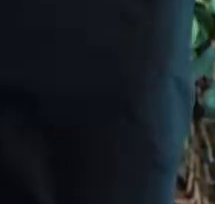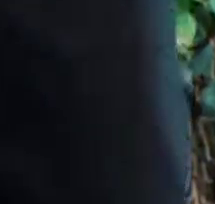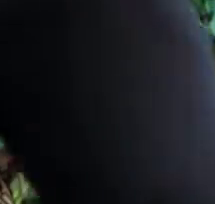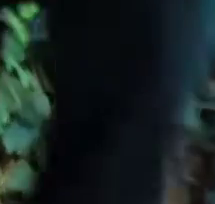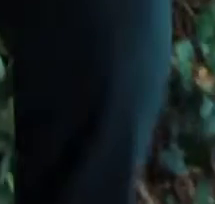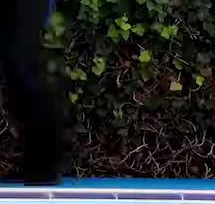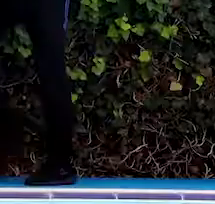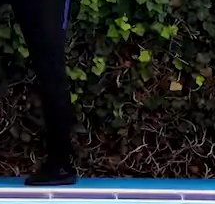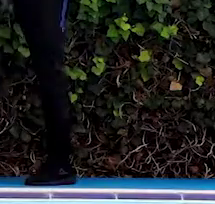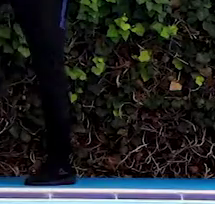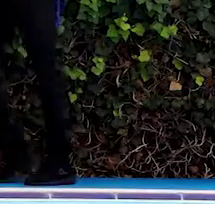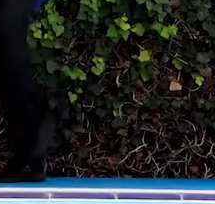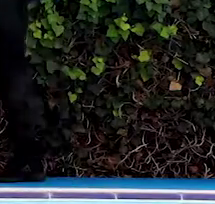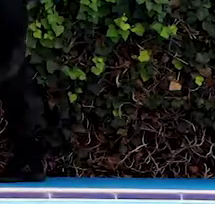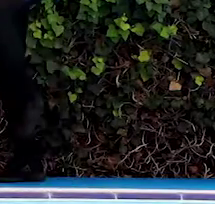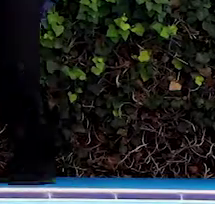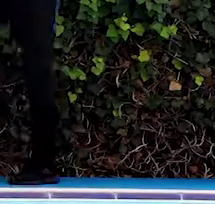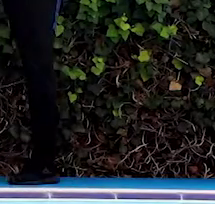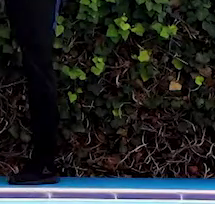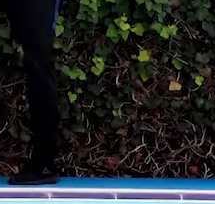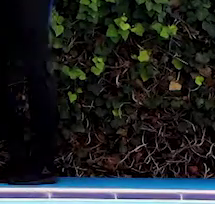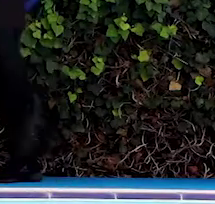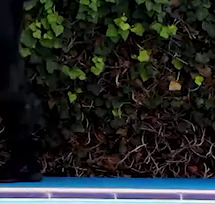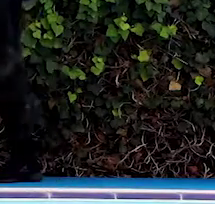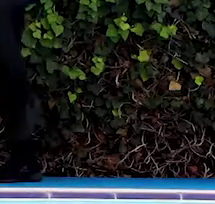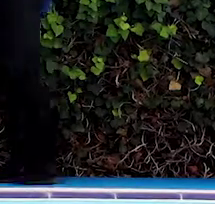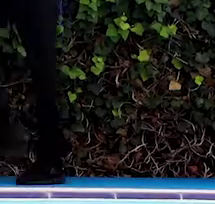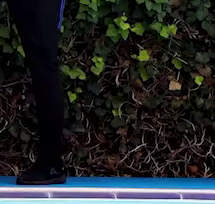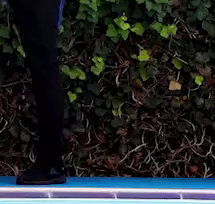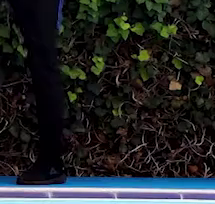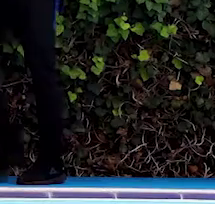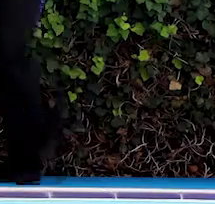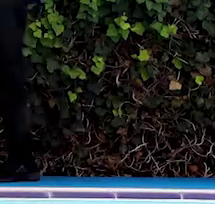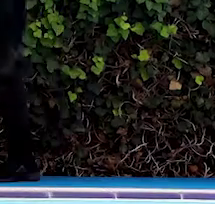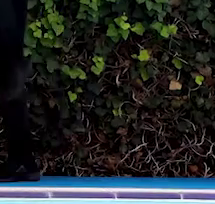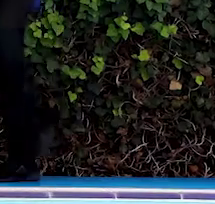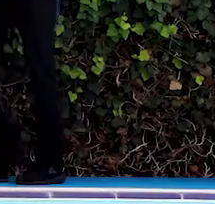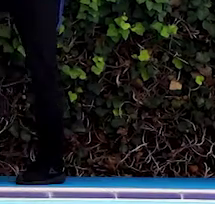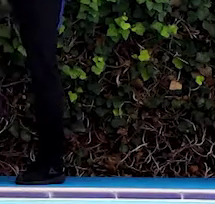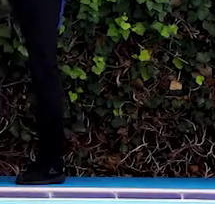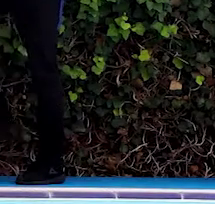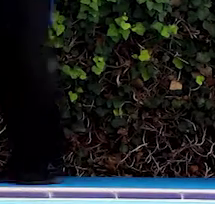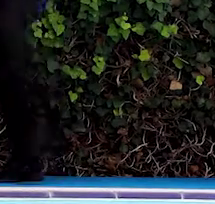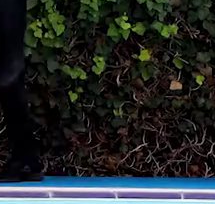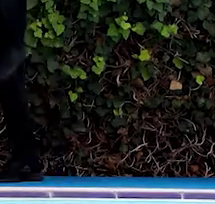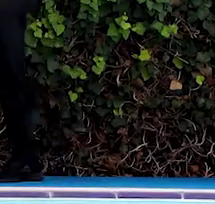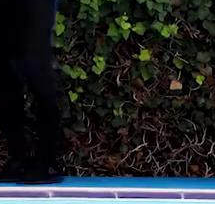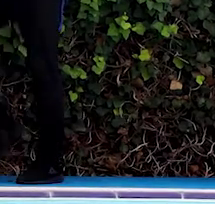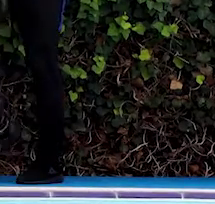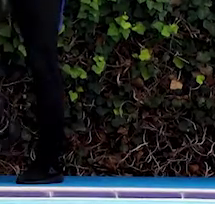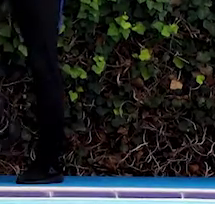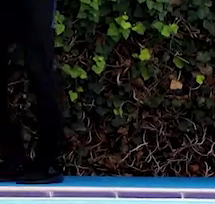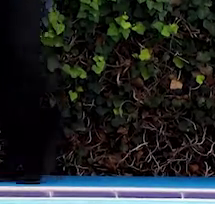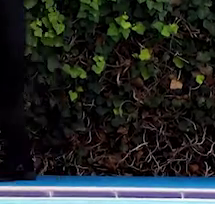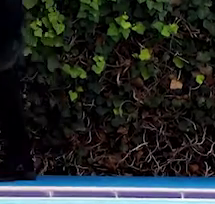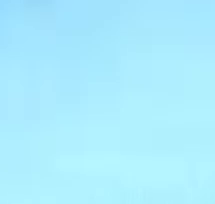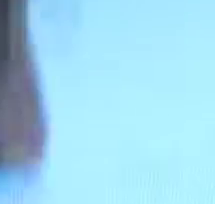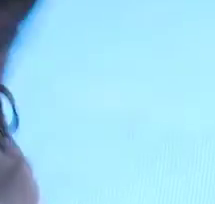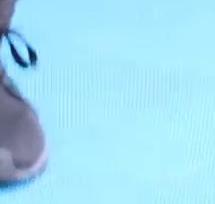vamos a la altura de nuestra cintura. Vamos a hacer que peguen nuestras manos y vamos a